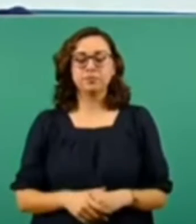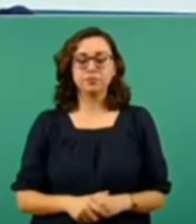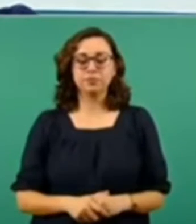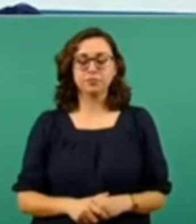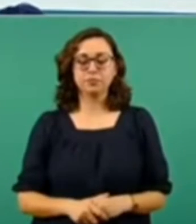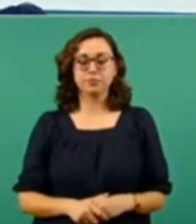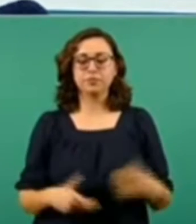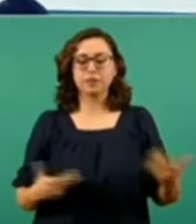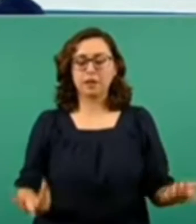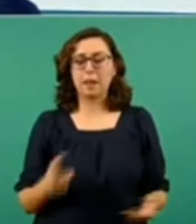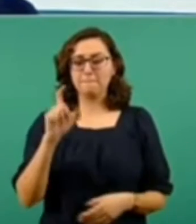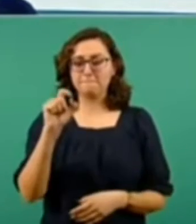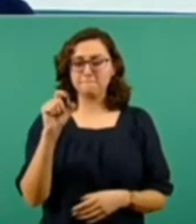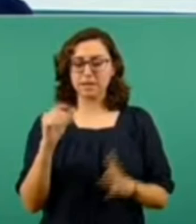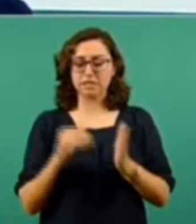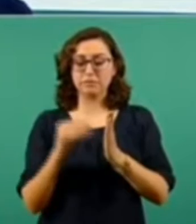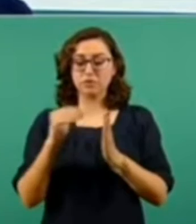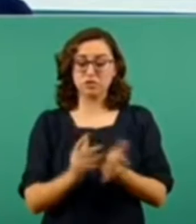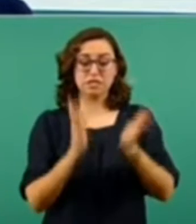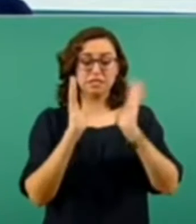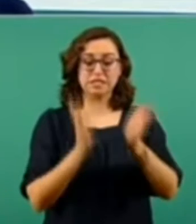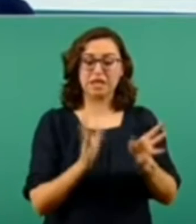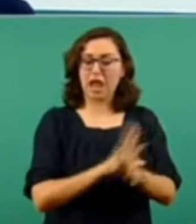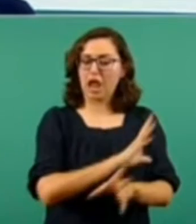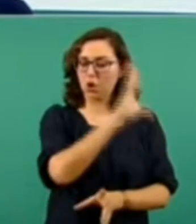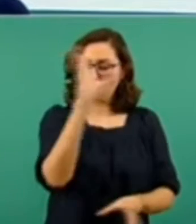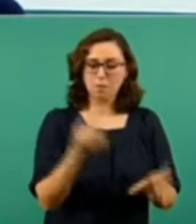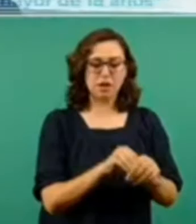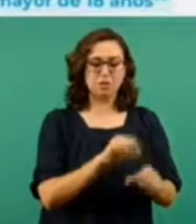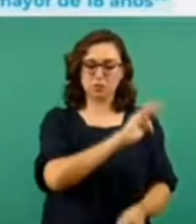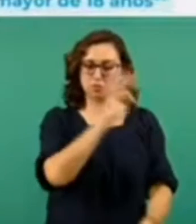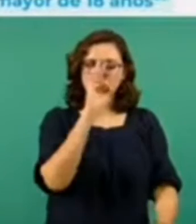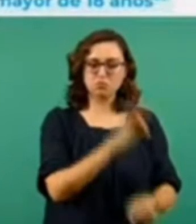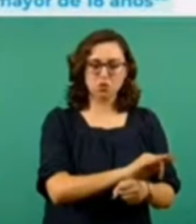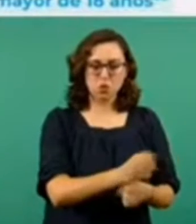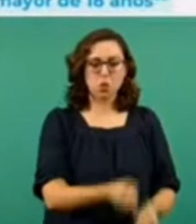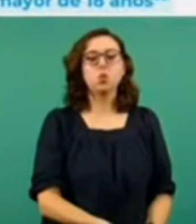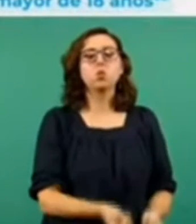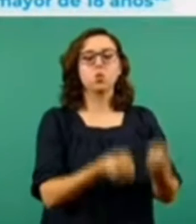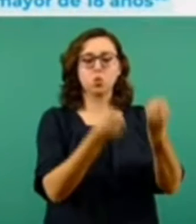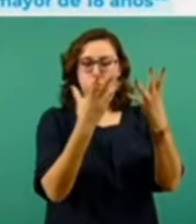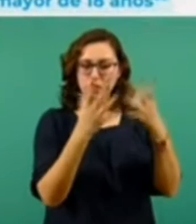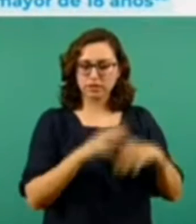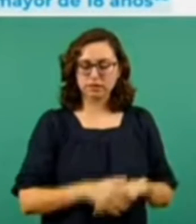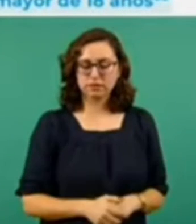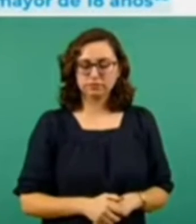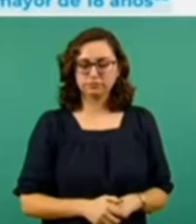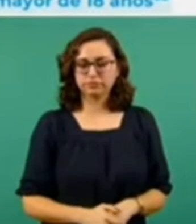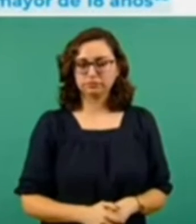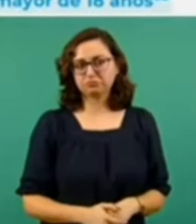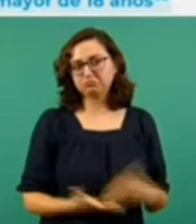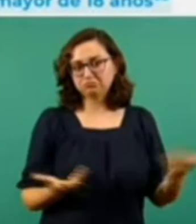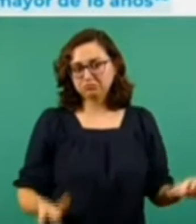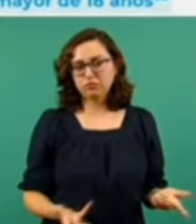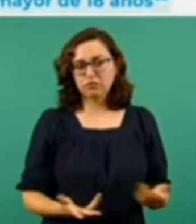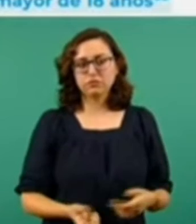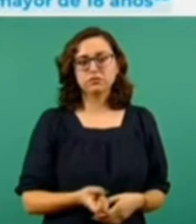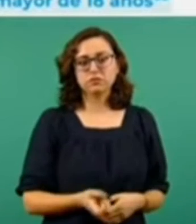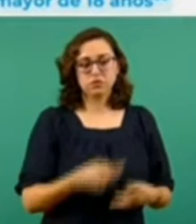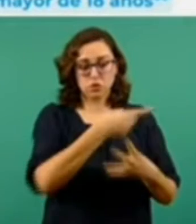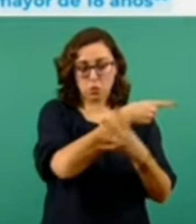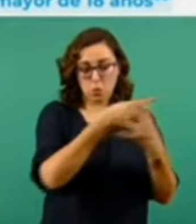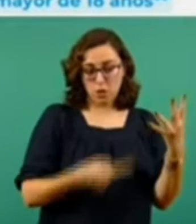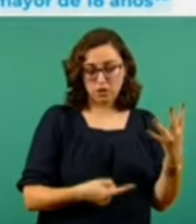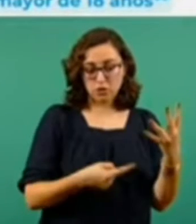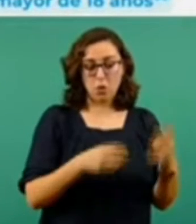20 millones de personas tendrían ya un esquema completo de vacunación, por decir las 2 dosis para efectos de las 4 vacunas